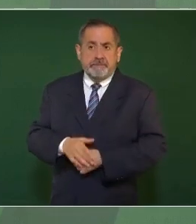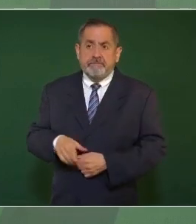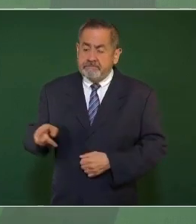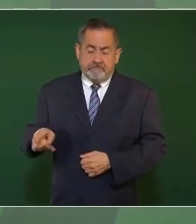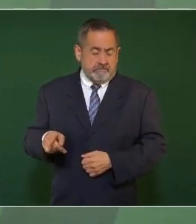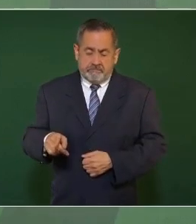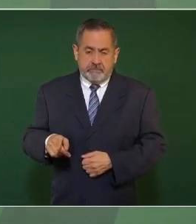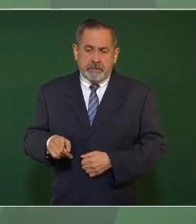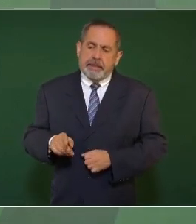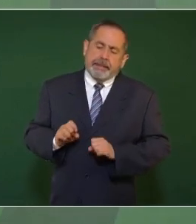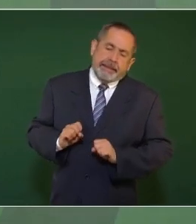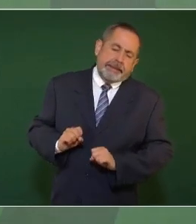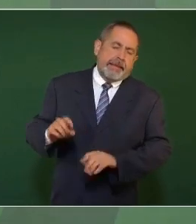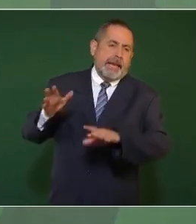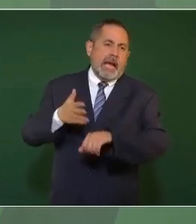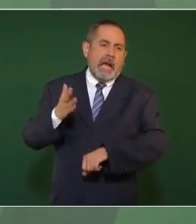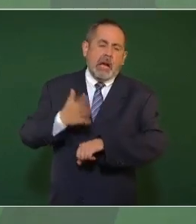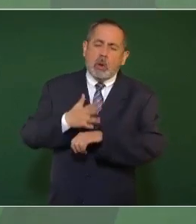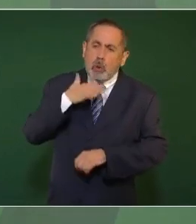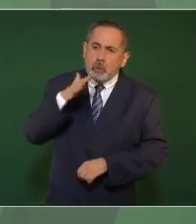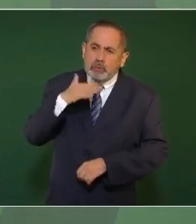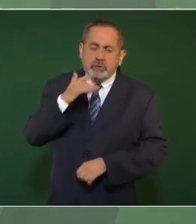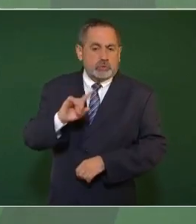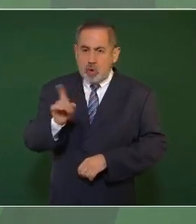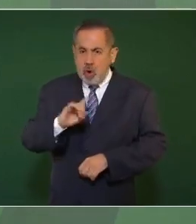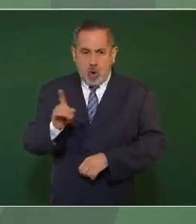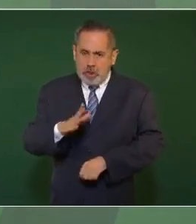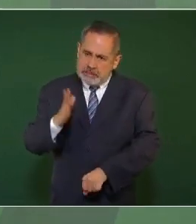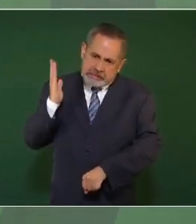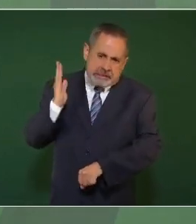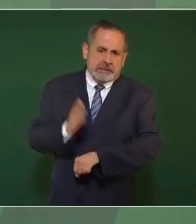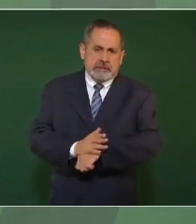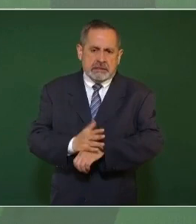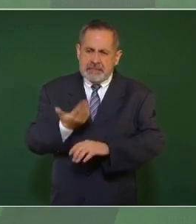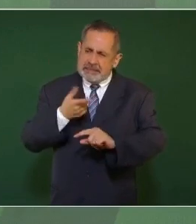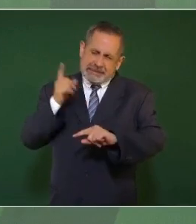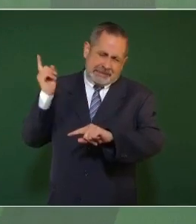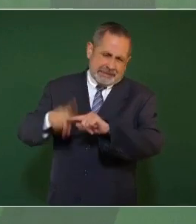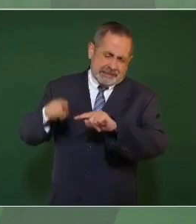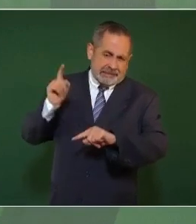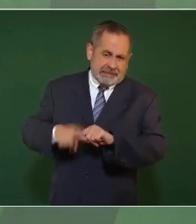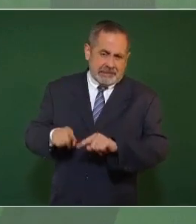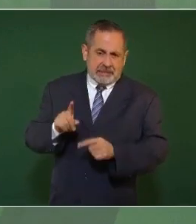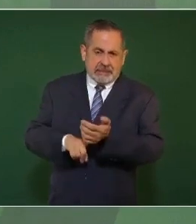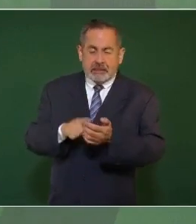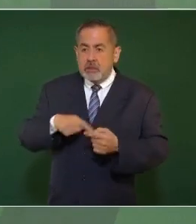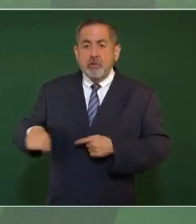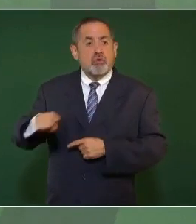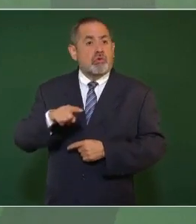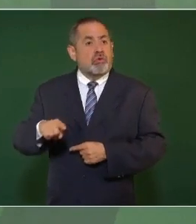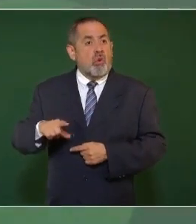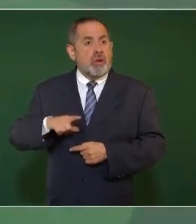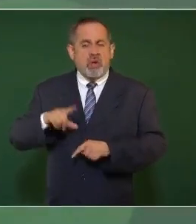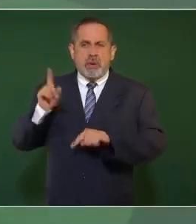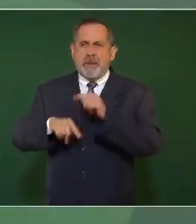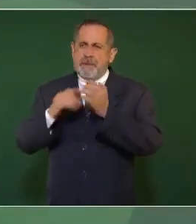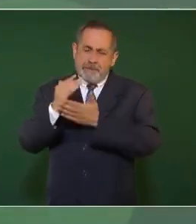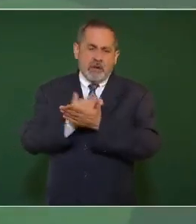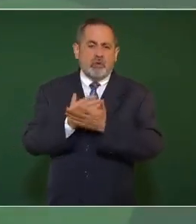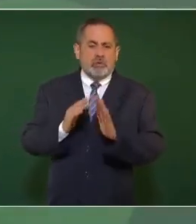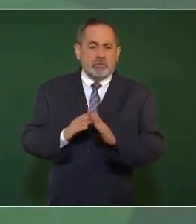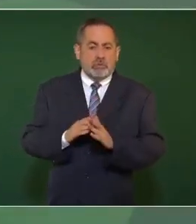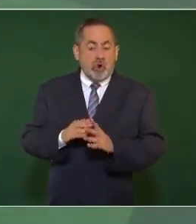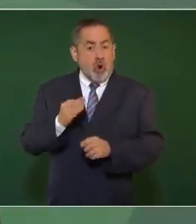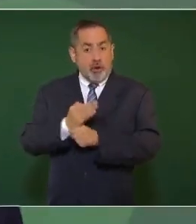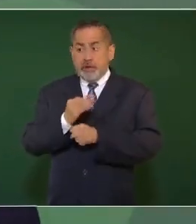la corrupción. Y hemos limpiado de corrupción al gobierno. Y el éxito, en buena medida,